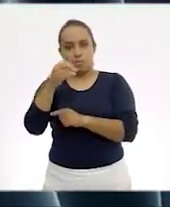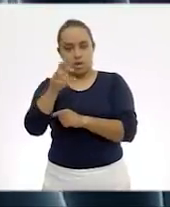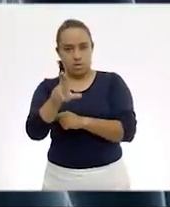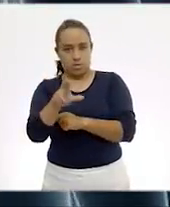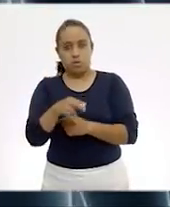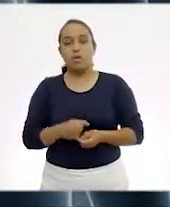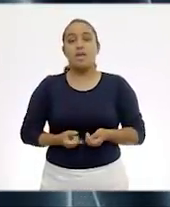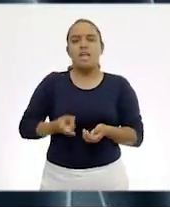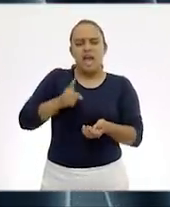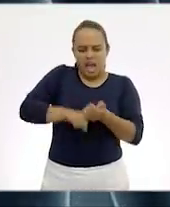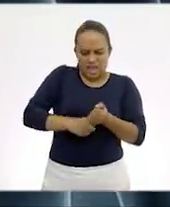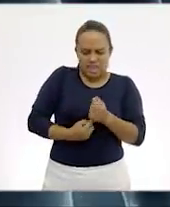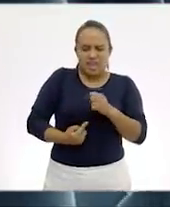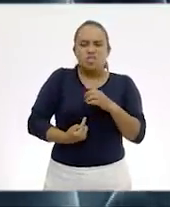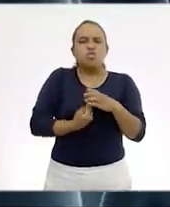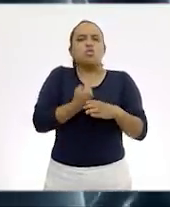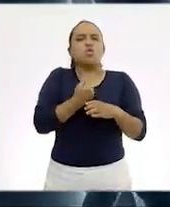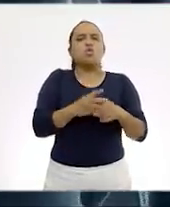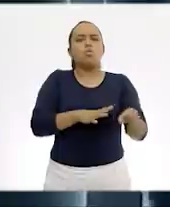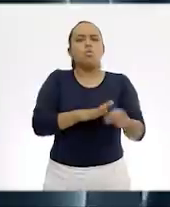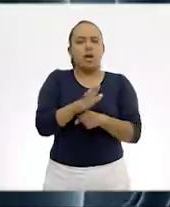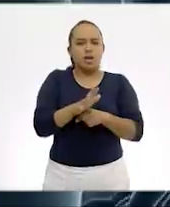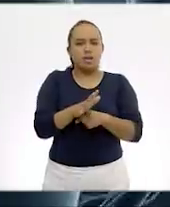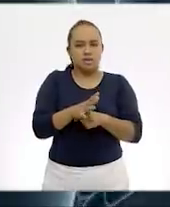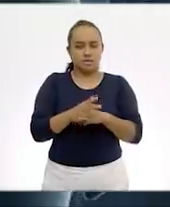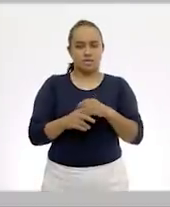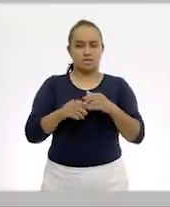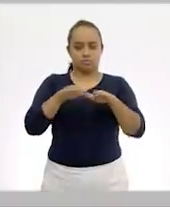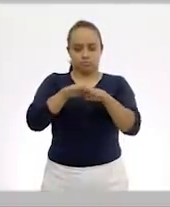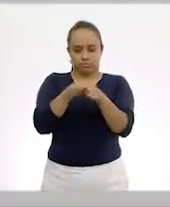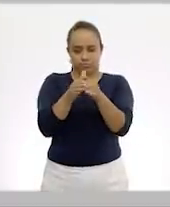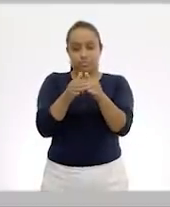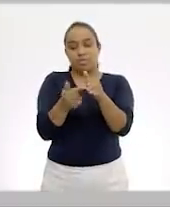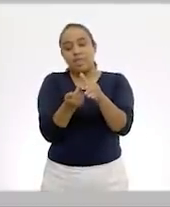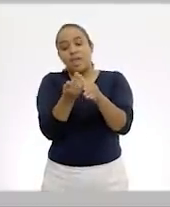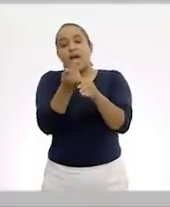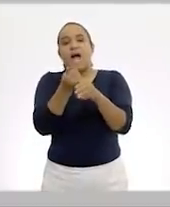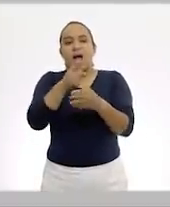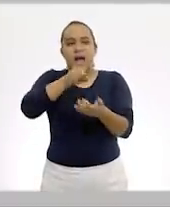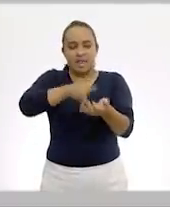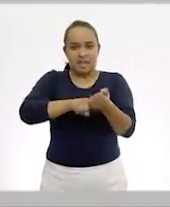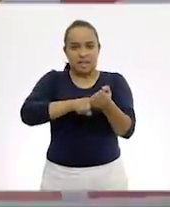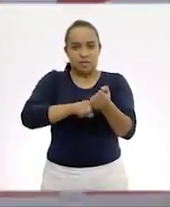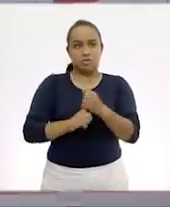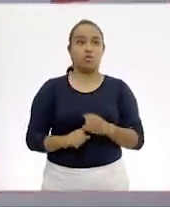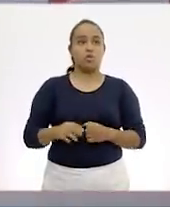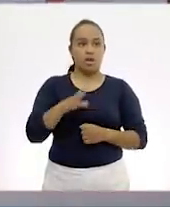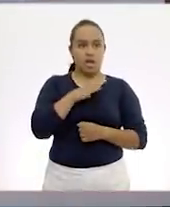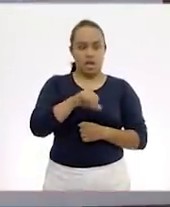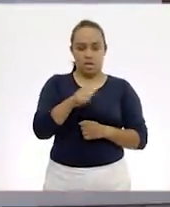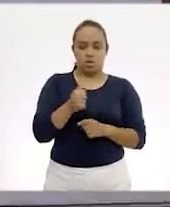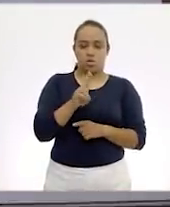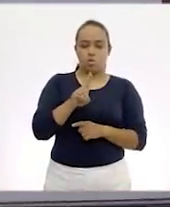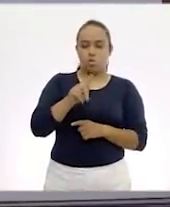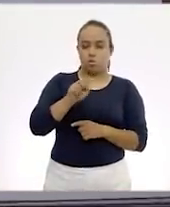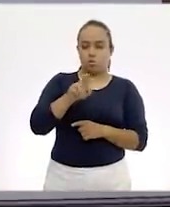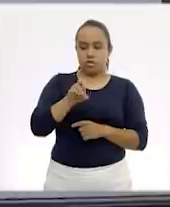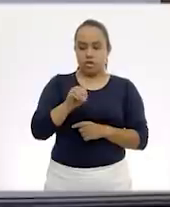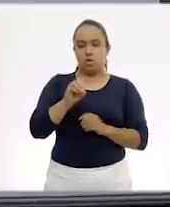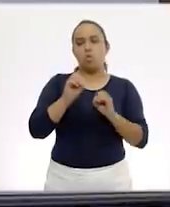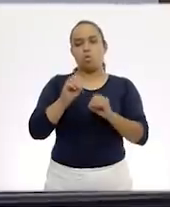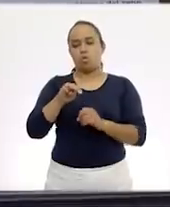órganos internos, por otro lado, son los que están dentro de nosotras. Y dentro de nuestra pelvis tenemos el útero